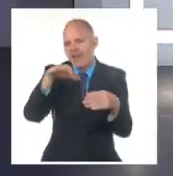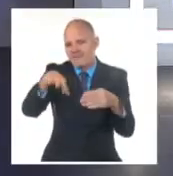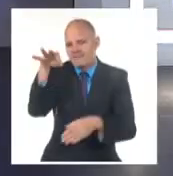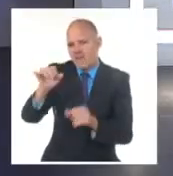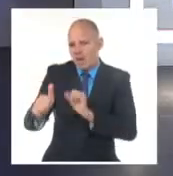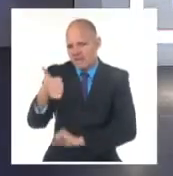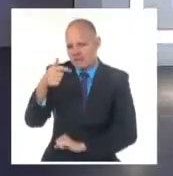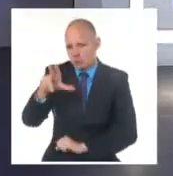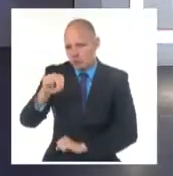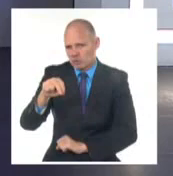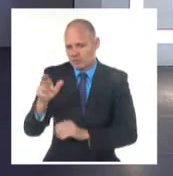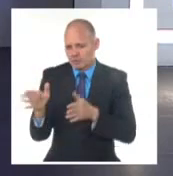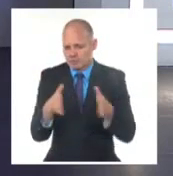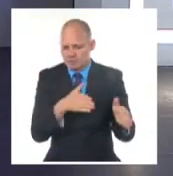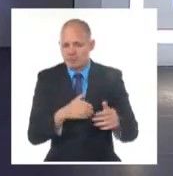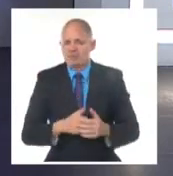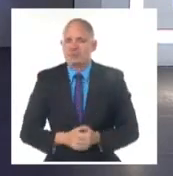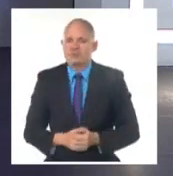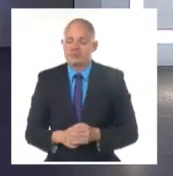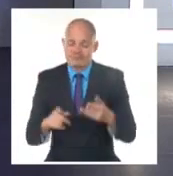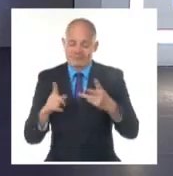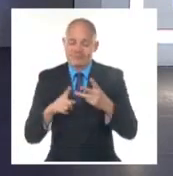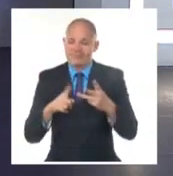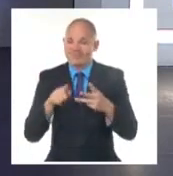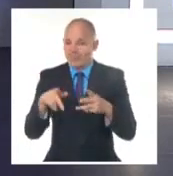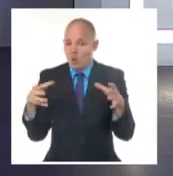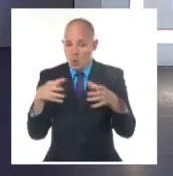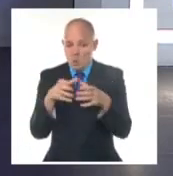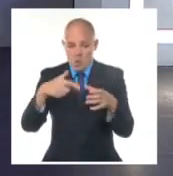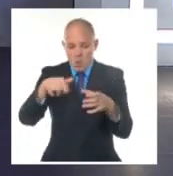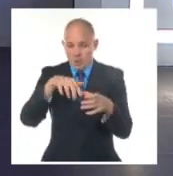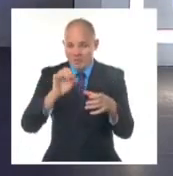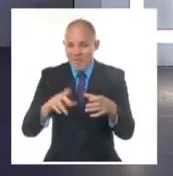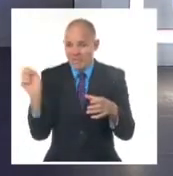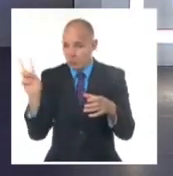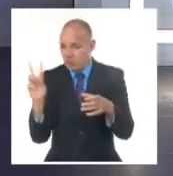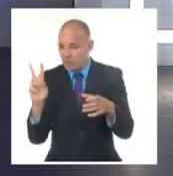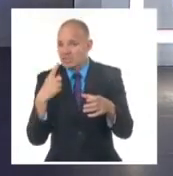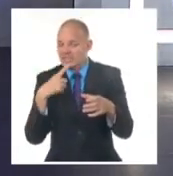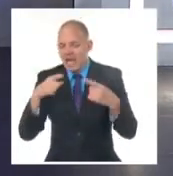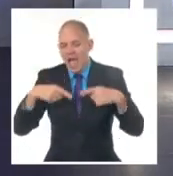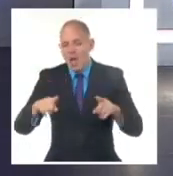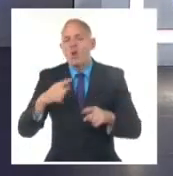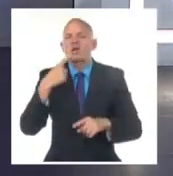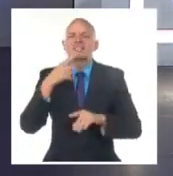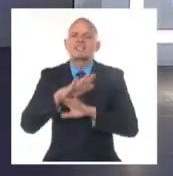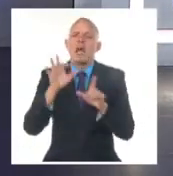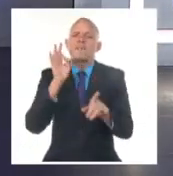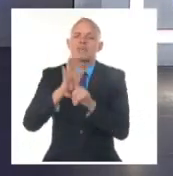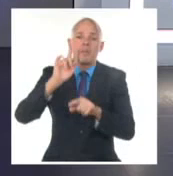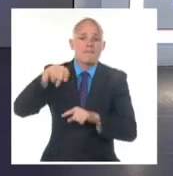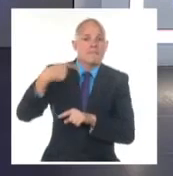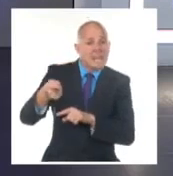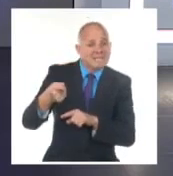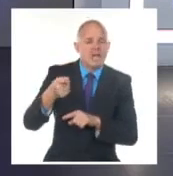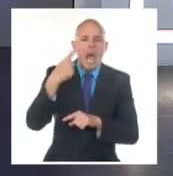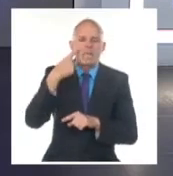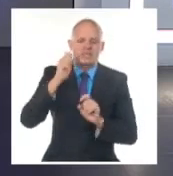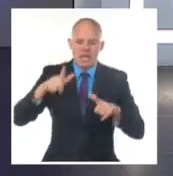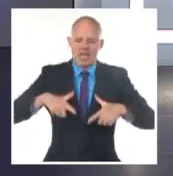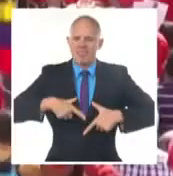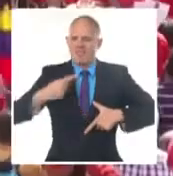El Partido Socialista Unido de Venezuela iniciará este jueves la consulta popular para elegir a su candidato a los comicios presidenciales el próximo 28 de